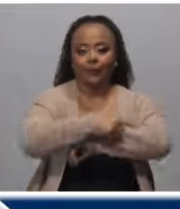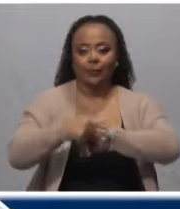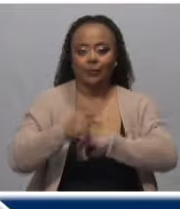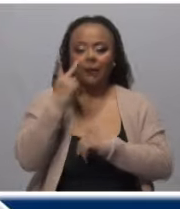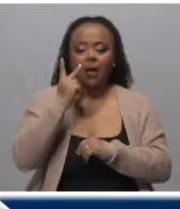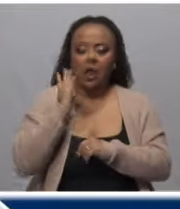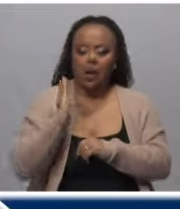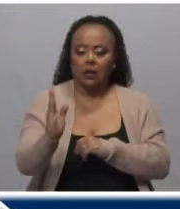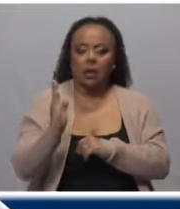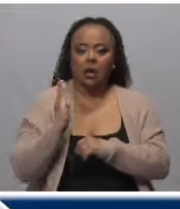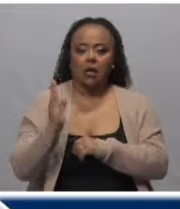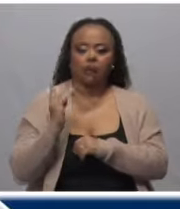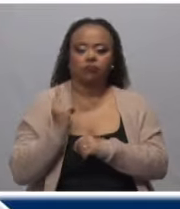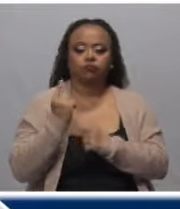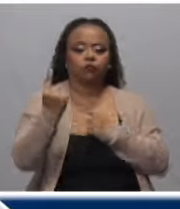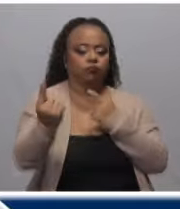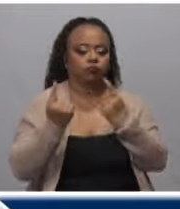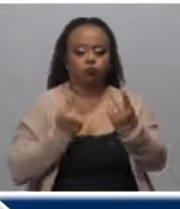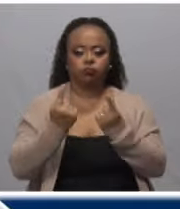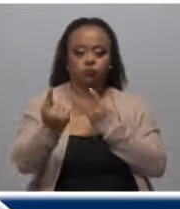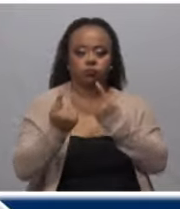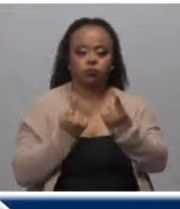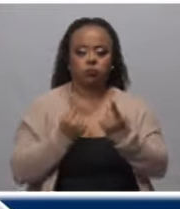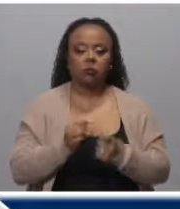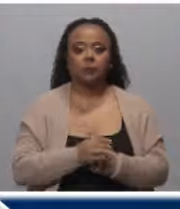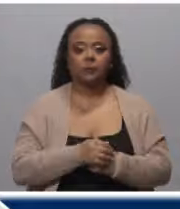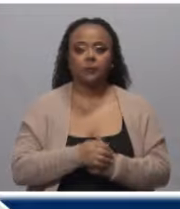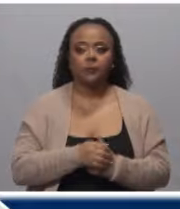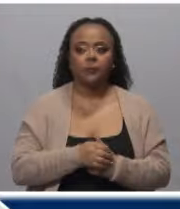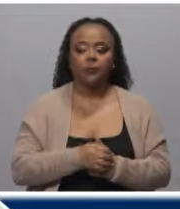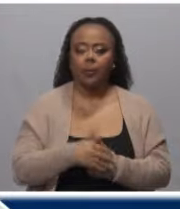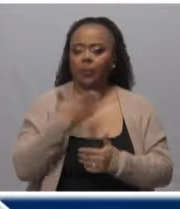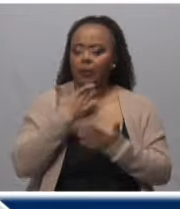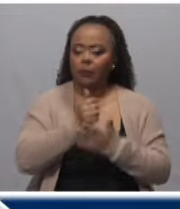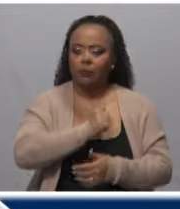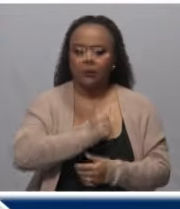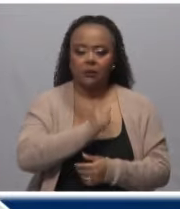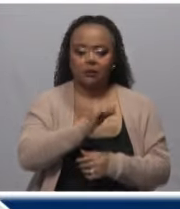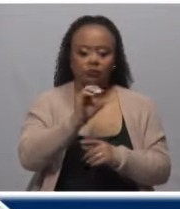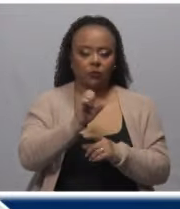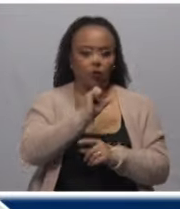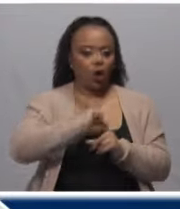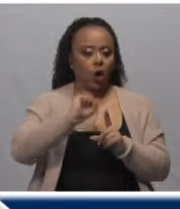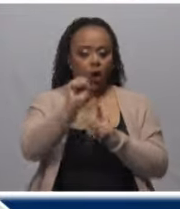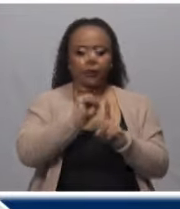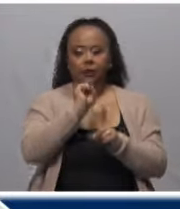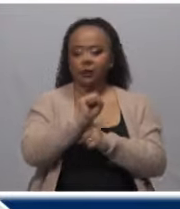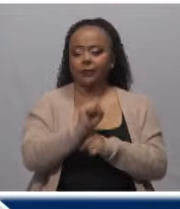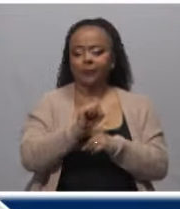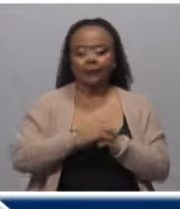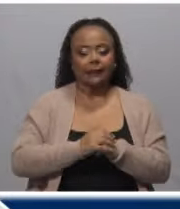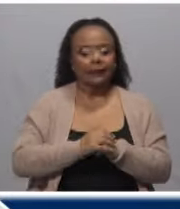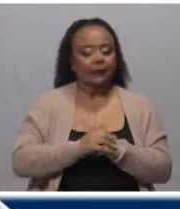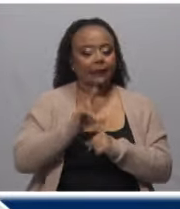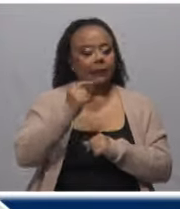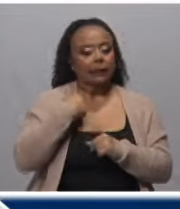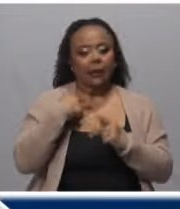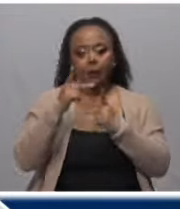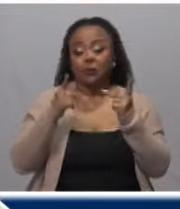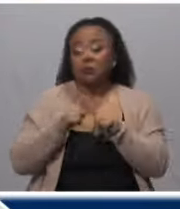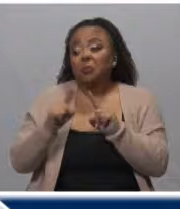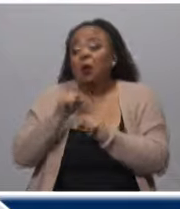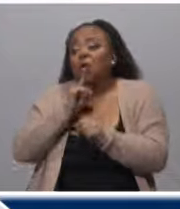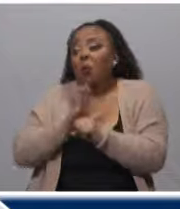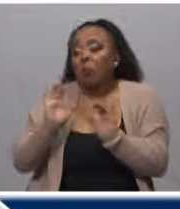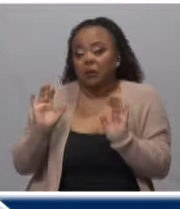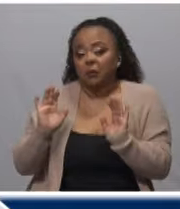veía un lateral de ida y vuelta de de muy buenas condiciones clier no ha terminado de ganarse un puesto en el sapriza no pero cumple